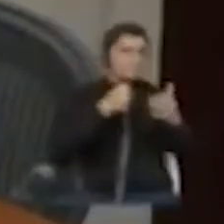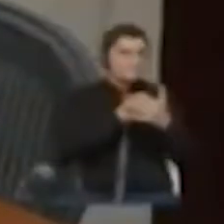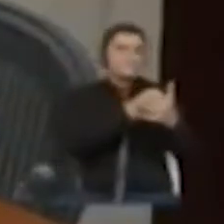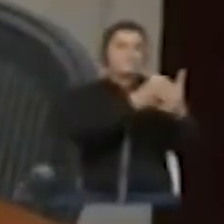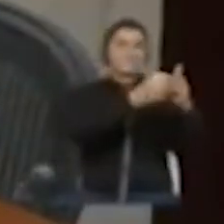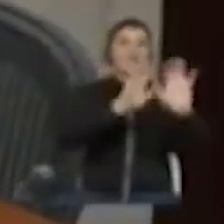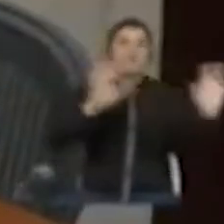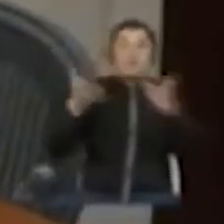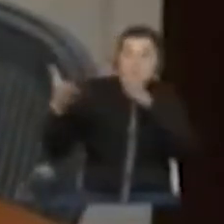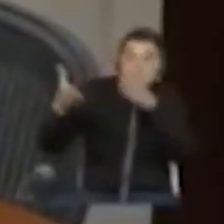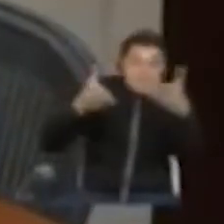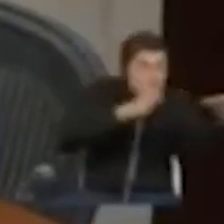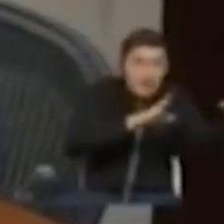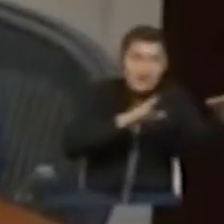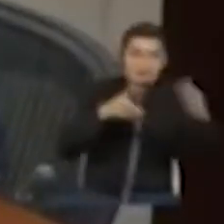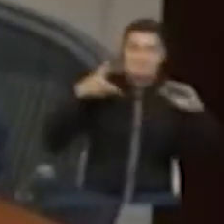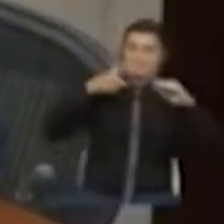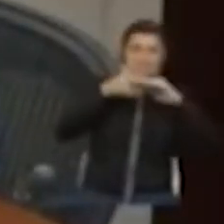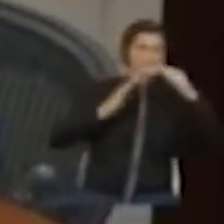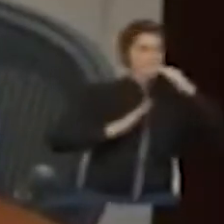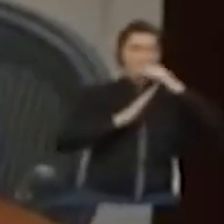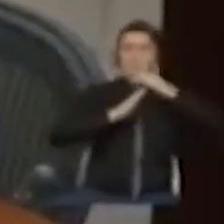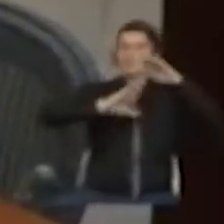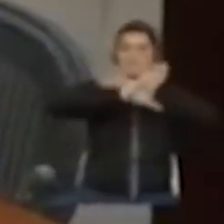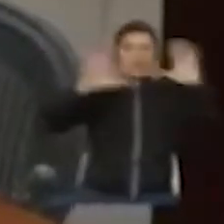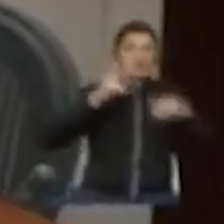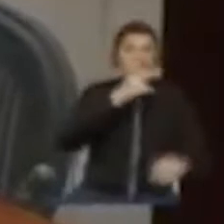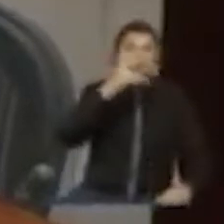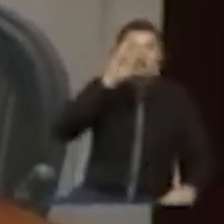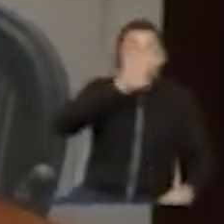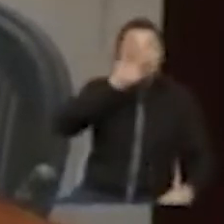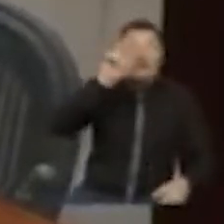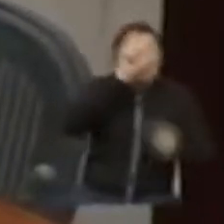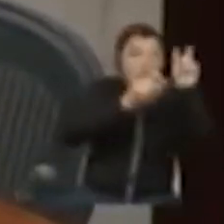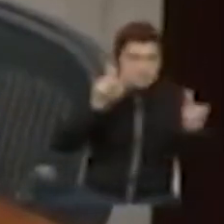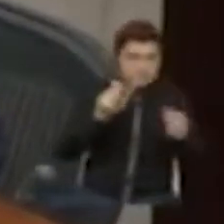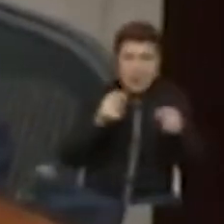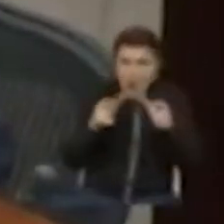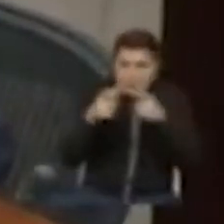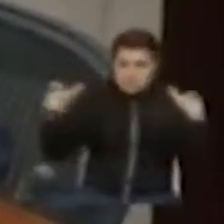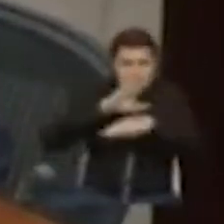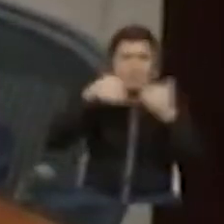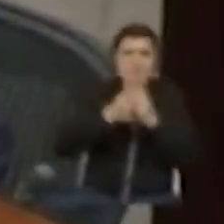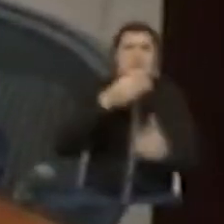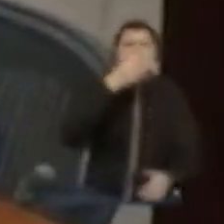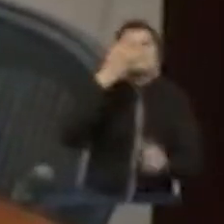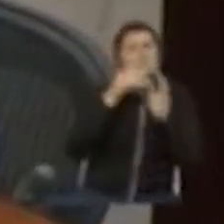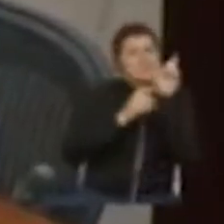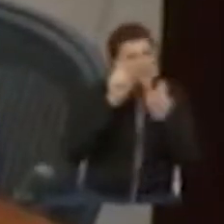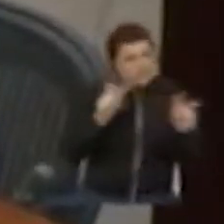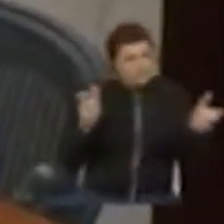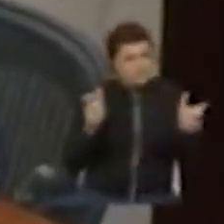esas muertes violentas. Repito, 242 ciudadanos, un departamento de solo 300.000 habitantes, una tasa muy